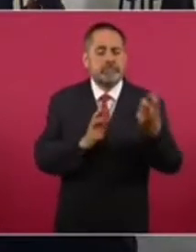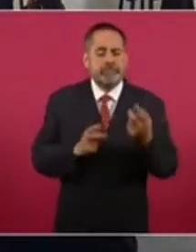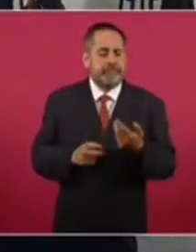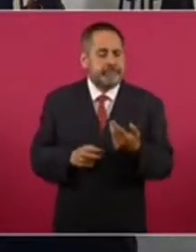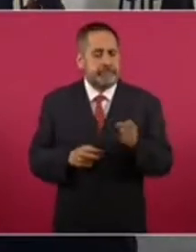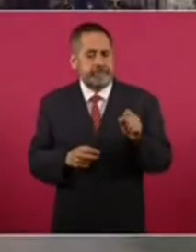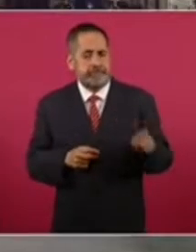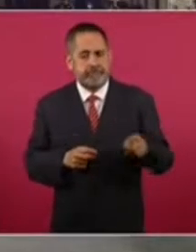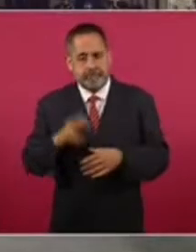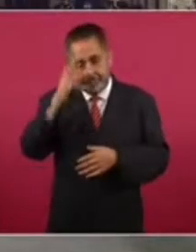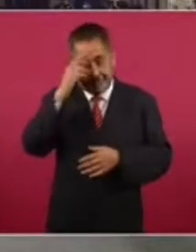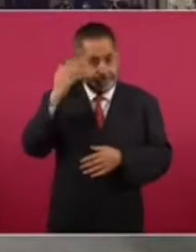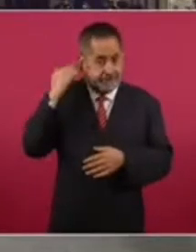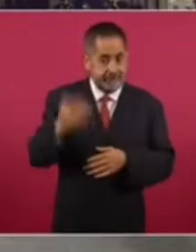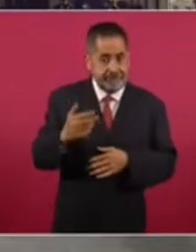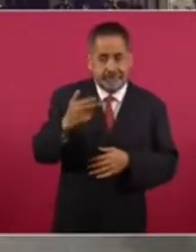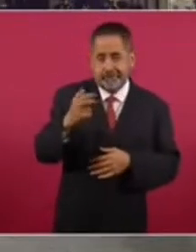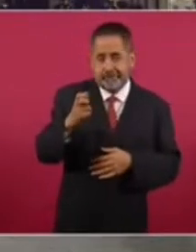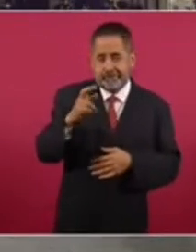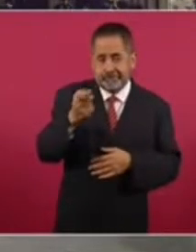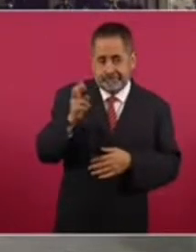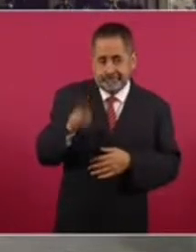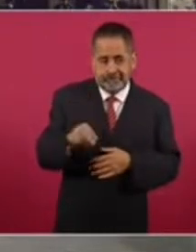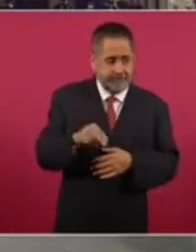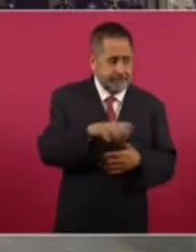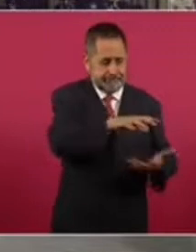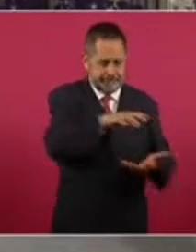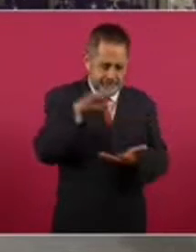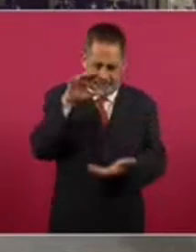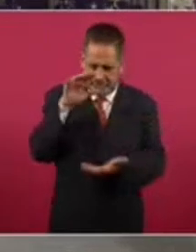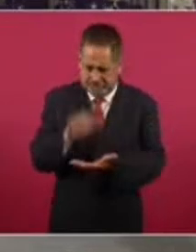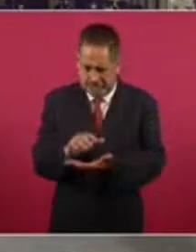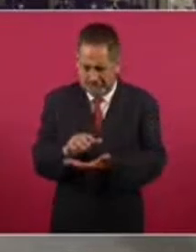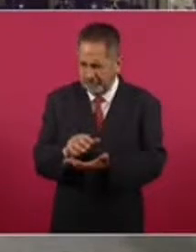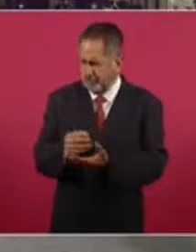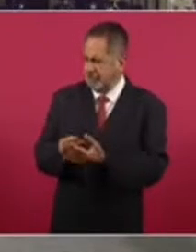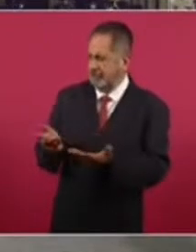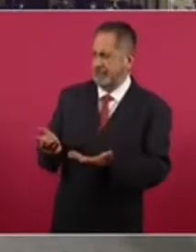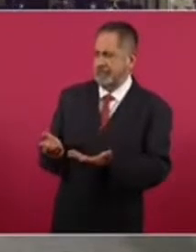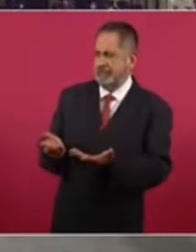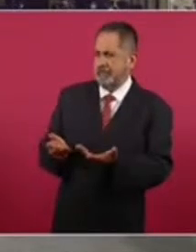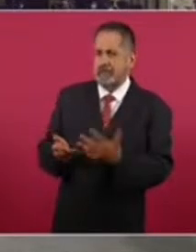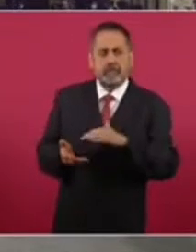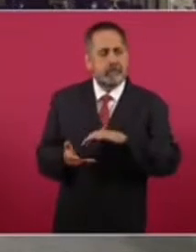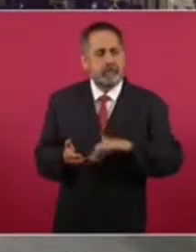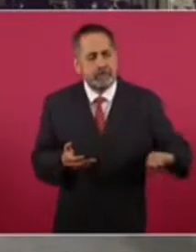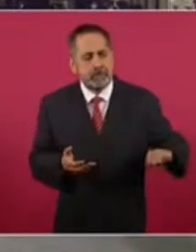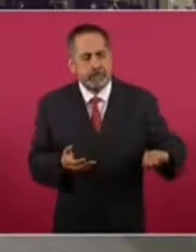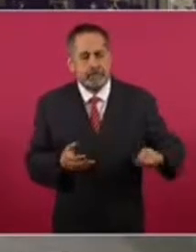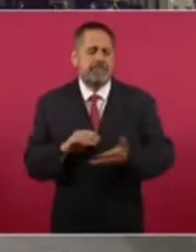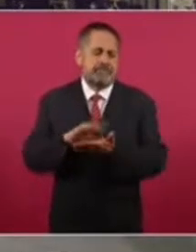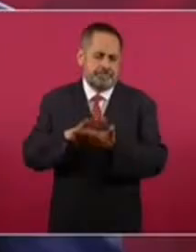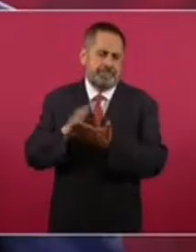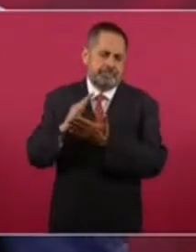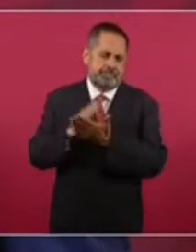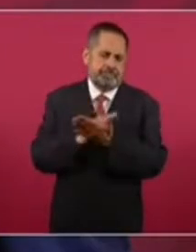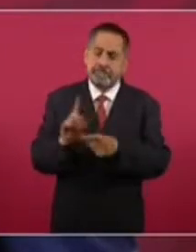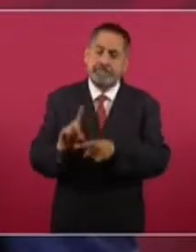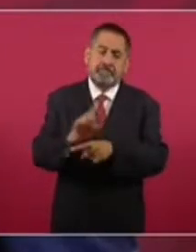cuando lo repartió Cortés, ya era muy poco. Eso está escrito